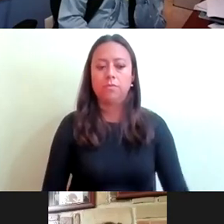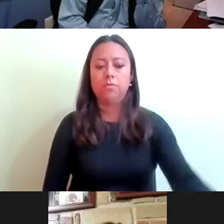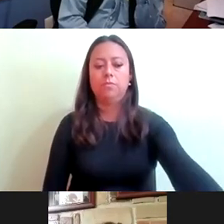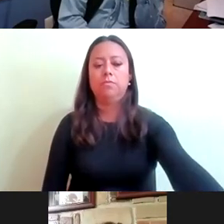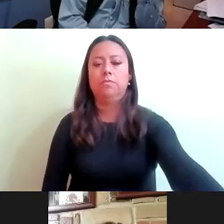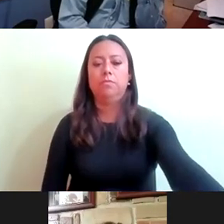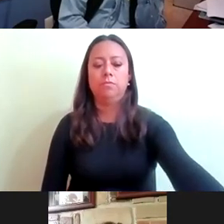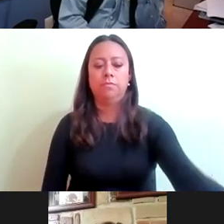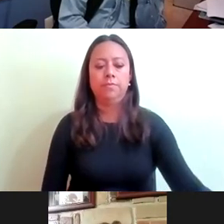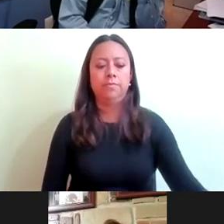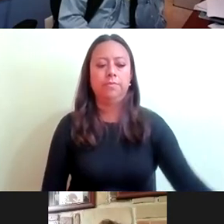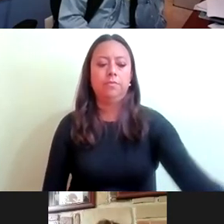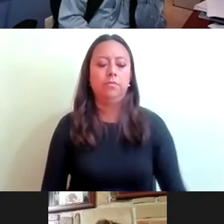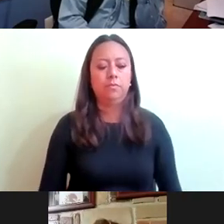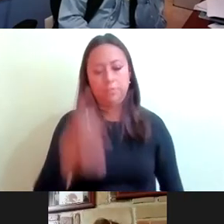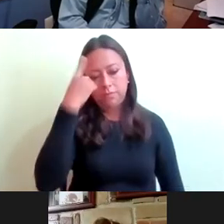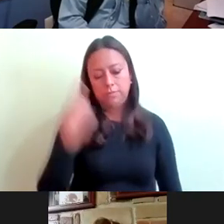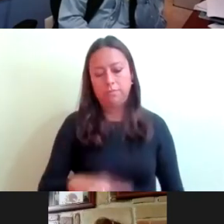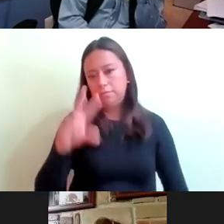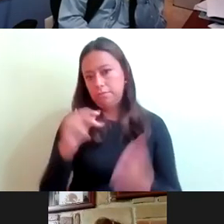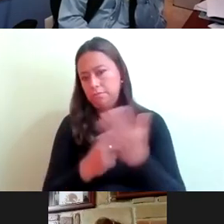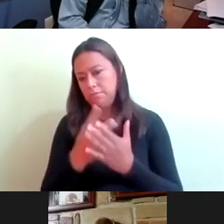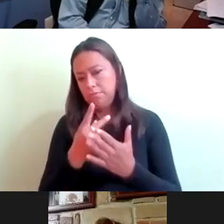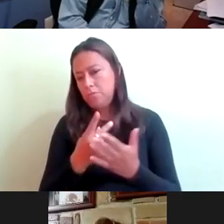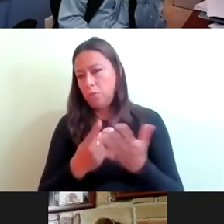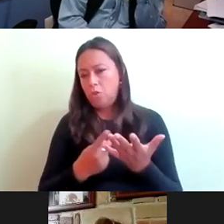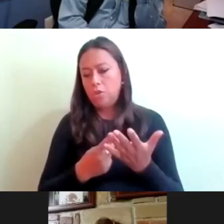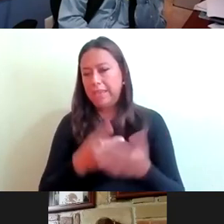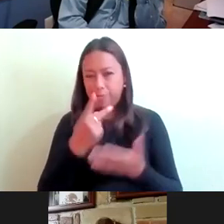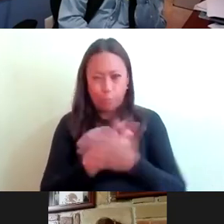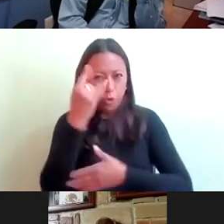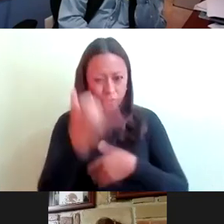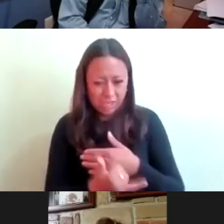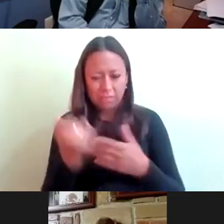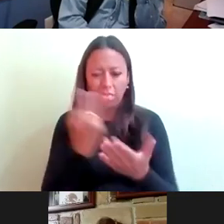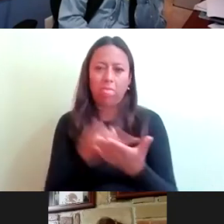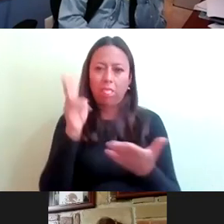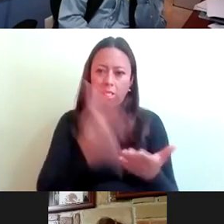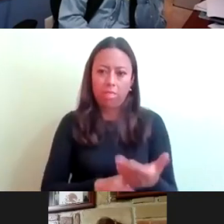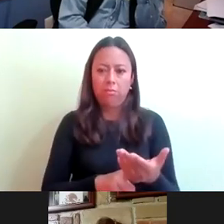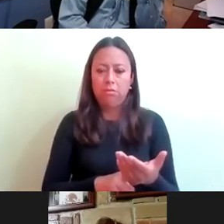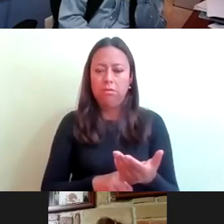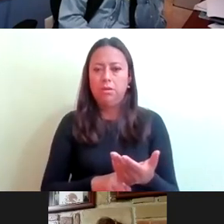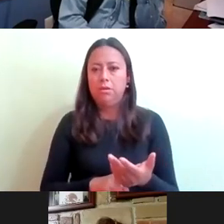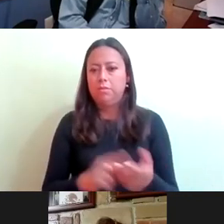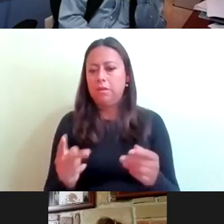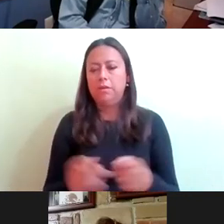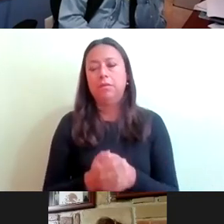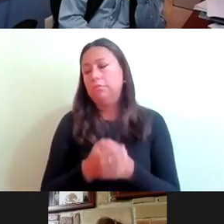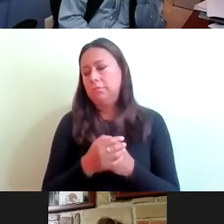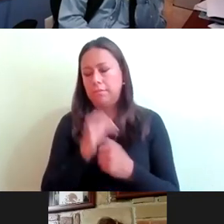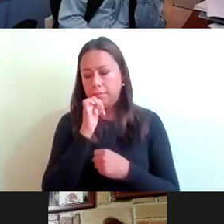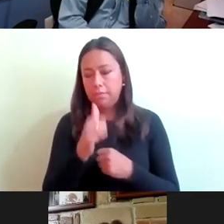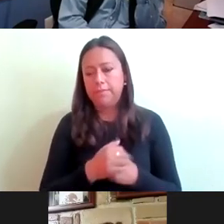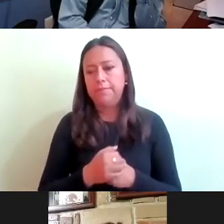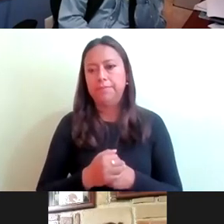se vayan a duplicar los proyectos. Los proyectos se van a aplicar directamente a los proyectos ganadores que ganó